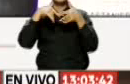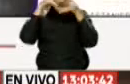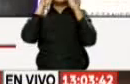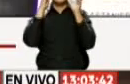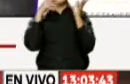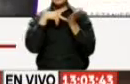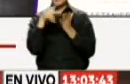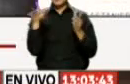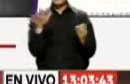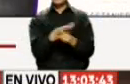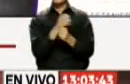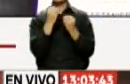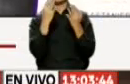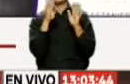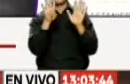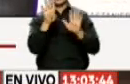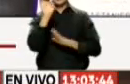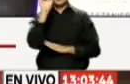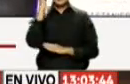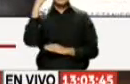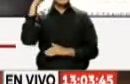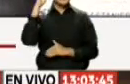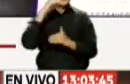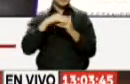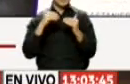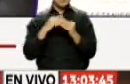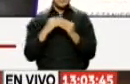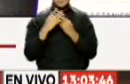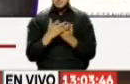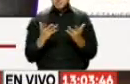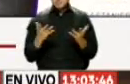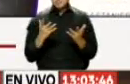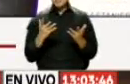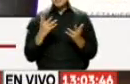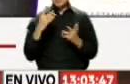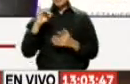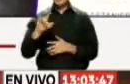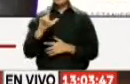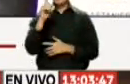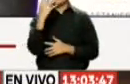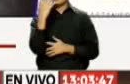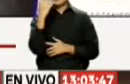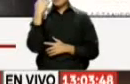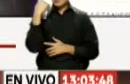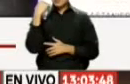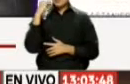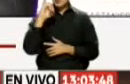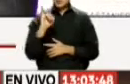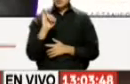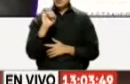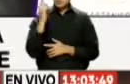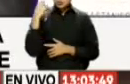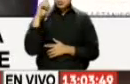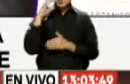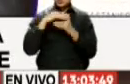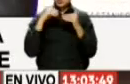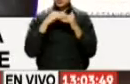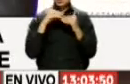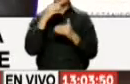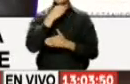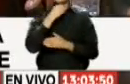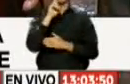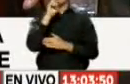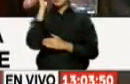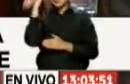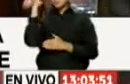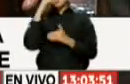esperamos cubrir una totalidad de 90 millones de dólares. Si tomamos desde julio, son 15 millones de dólares. Si tomamos desde agosto, son 20 millones de